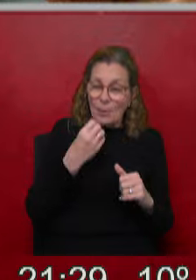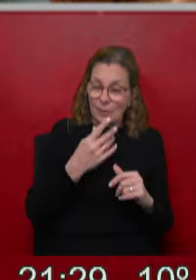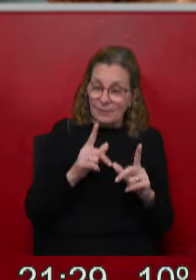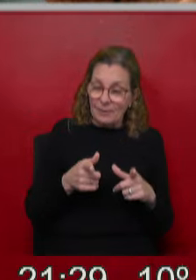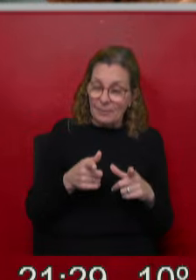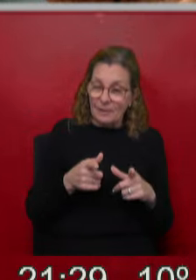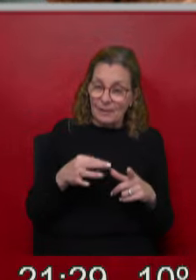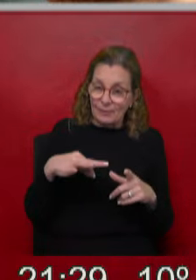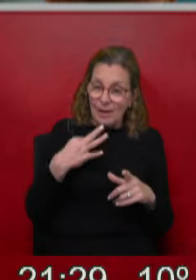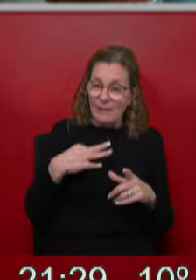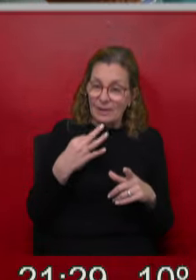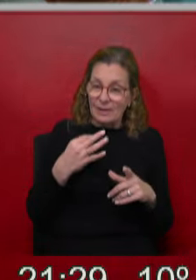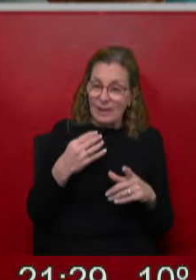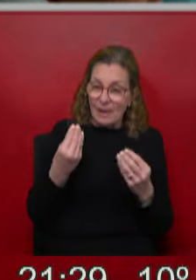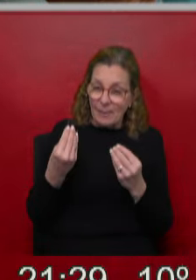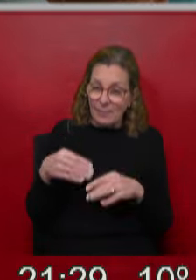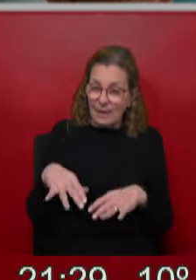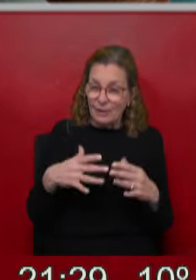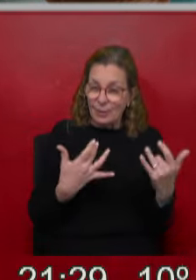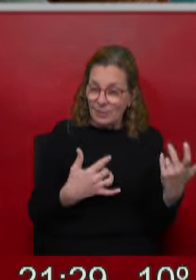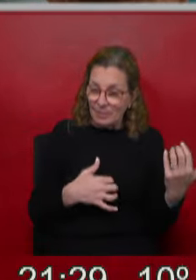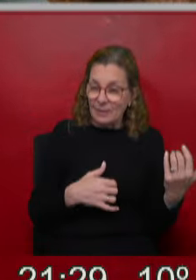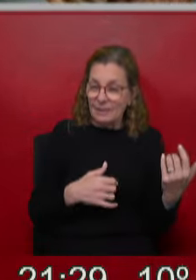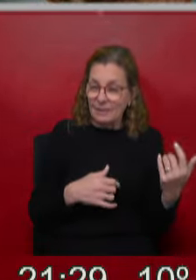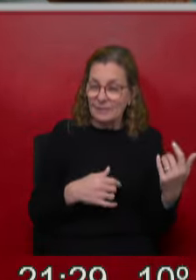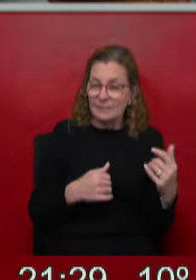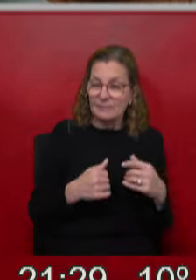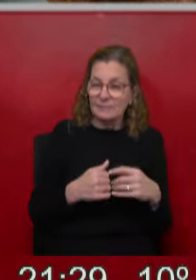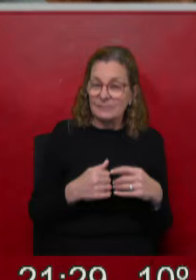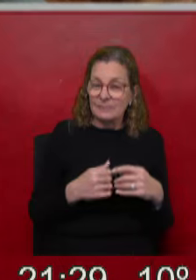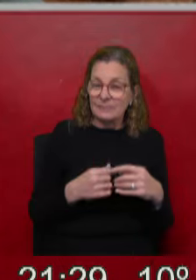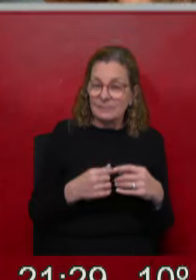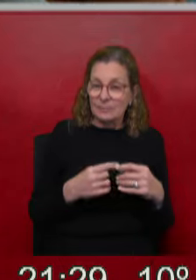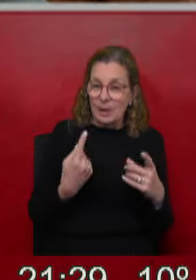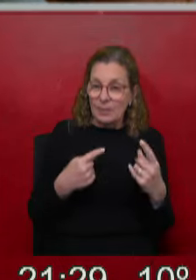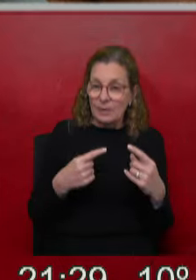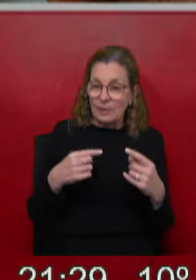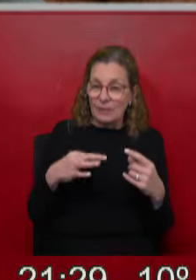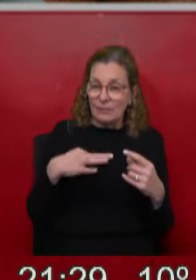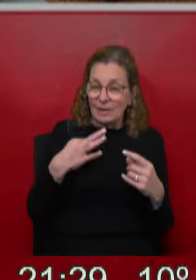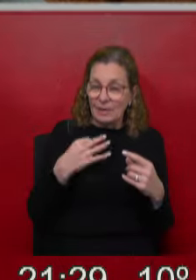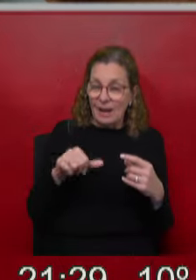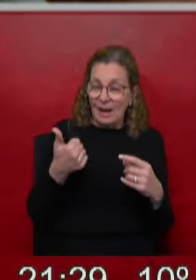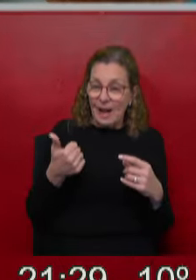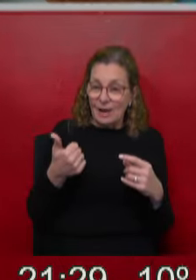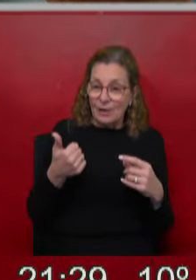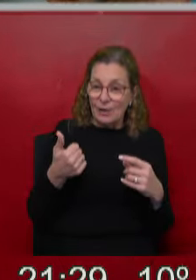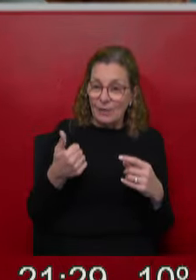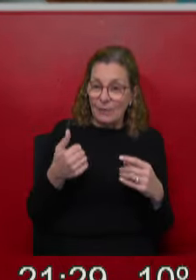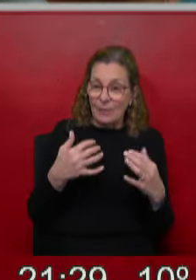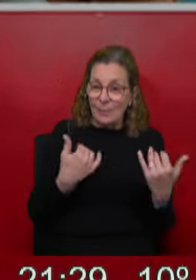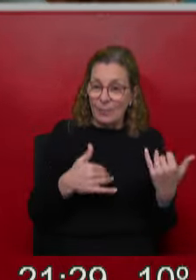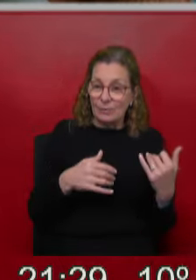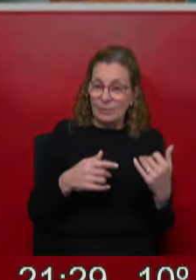una calidad de vida ahí. Capaz que pierdo calidad de material, pero al ganar calidad de vida gano calidad de interpretación porque